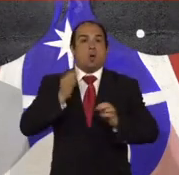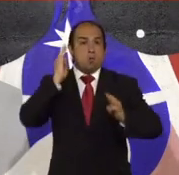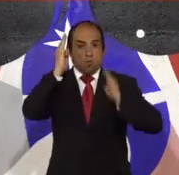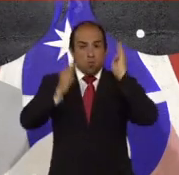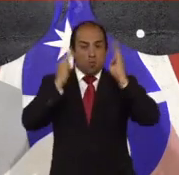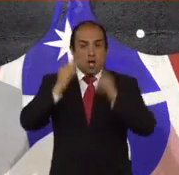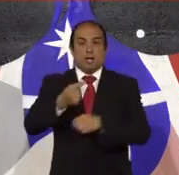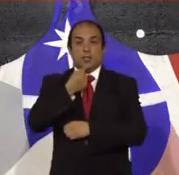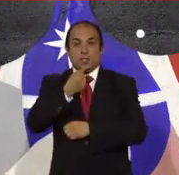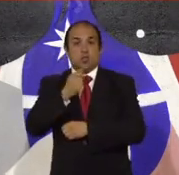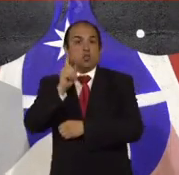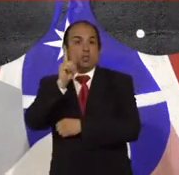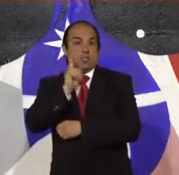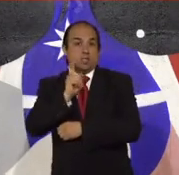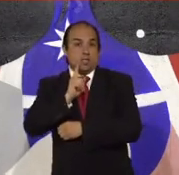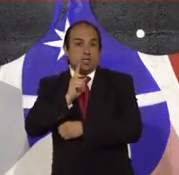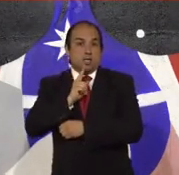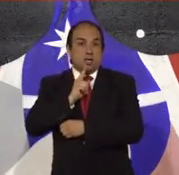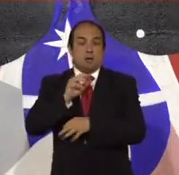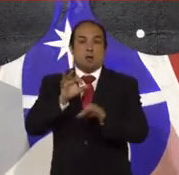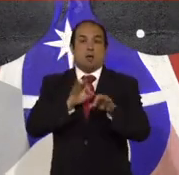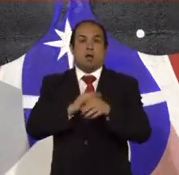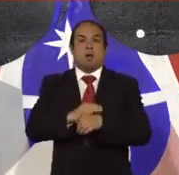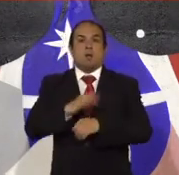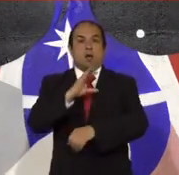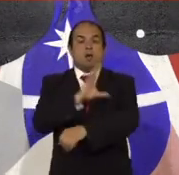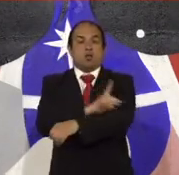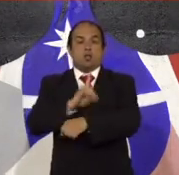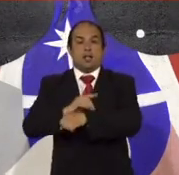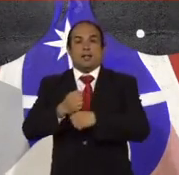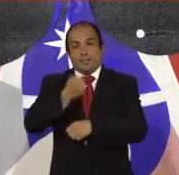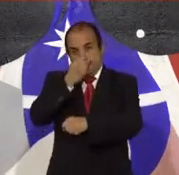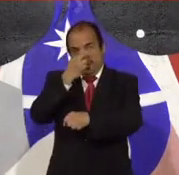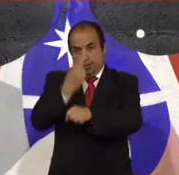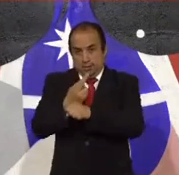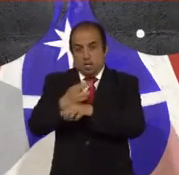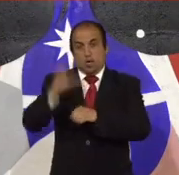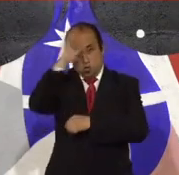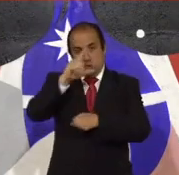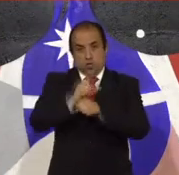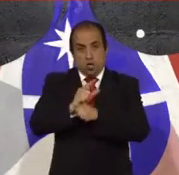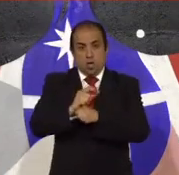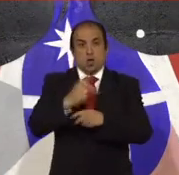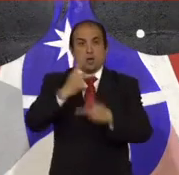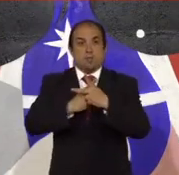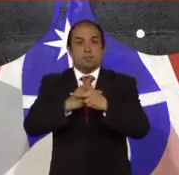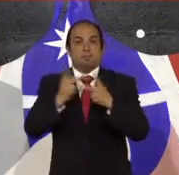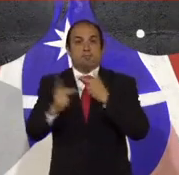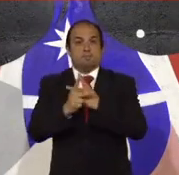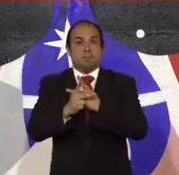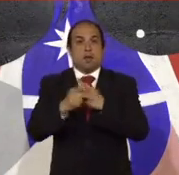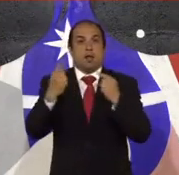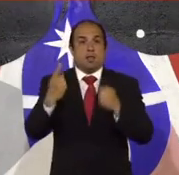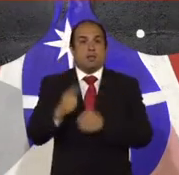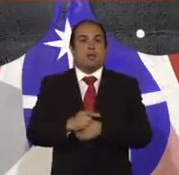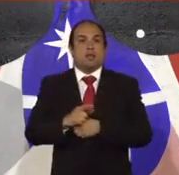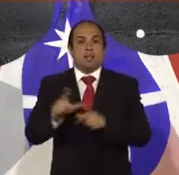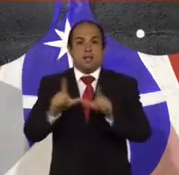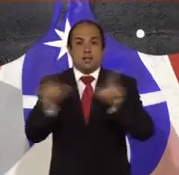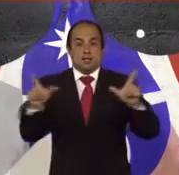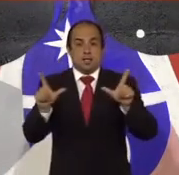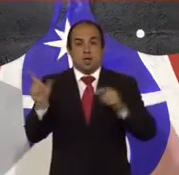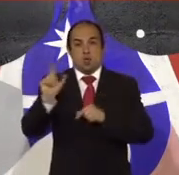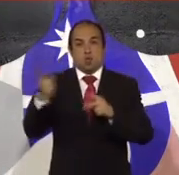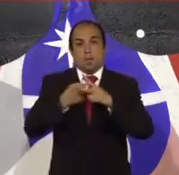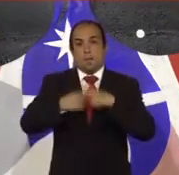para niños y niñas que va a operar la Secretaría de Cultura y una preparatoria que ya está lista y cuando empiece las